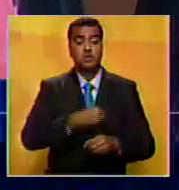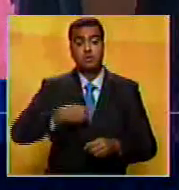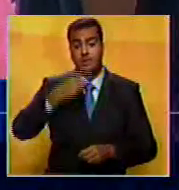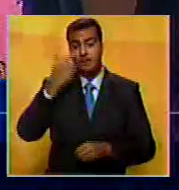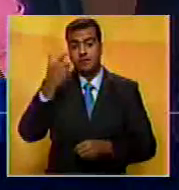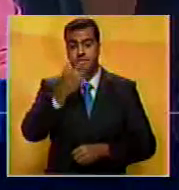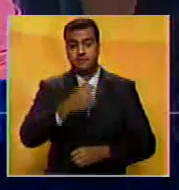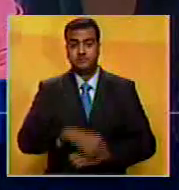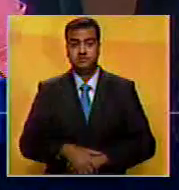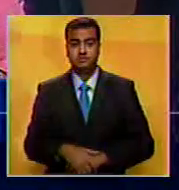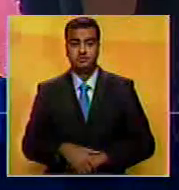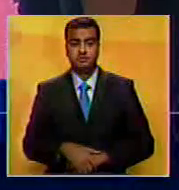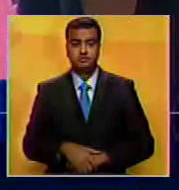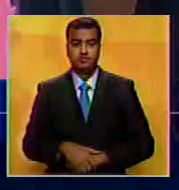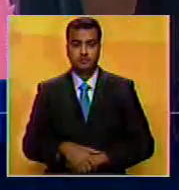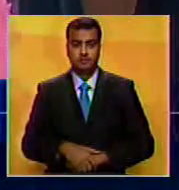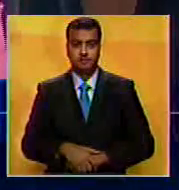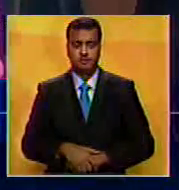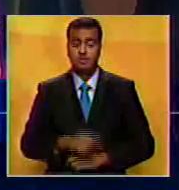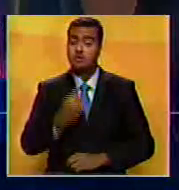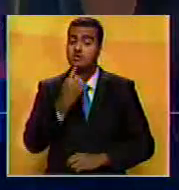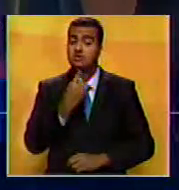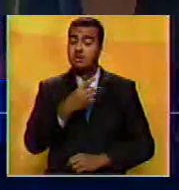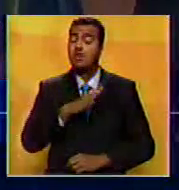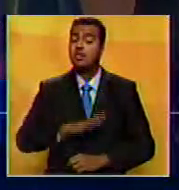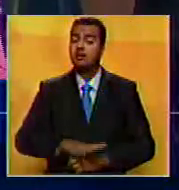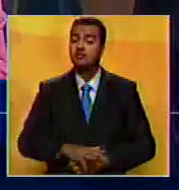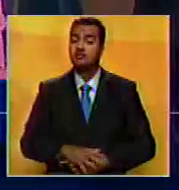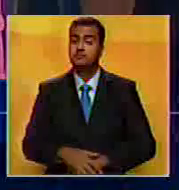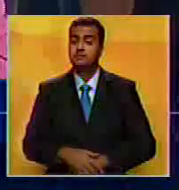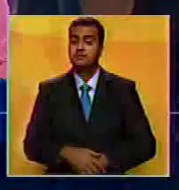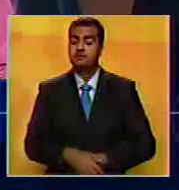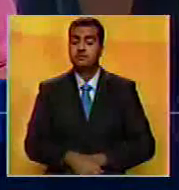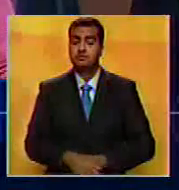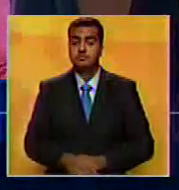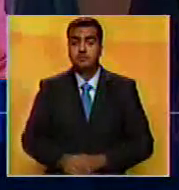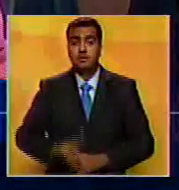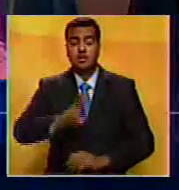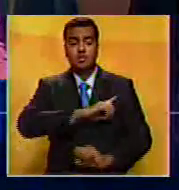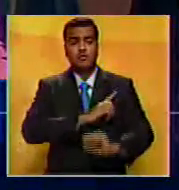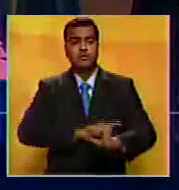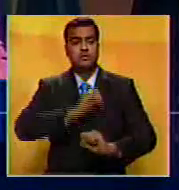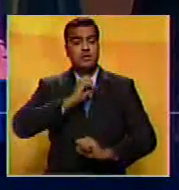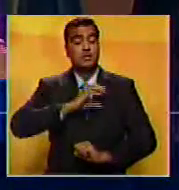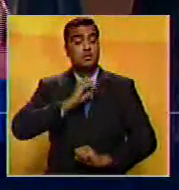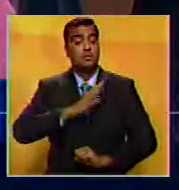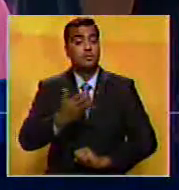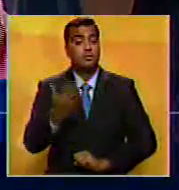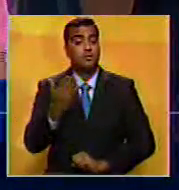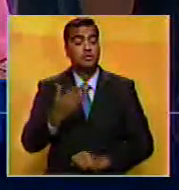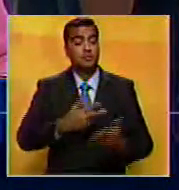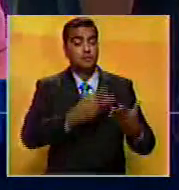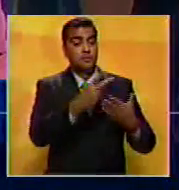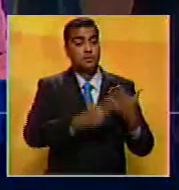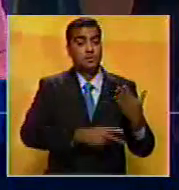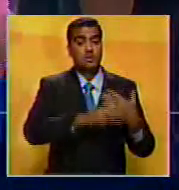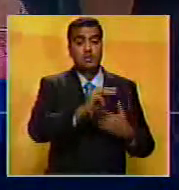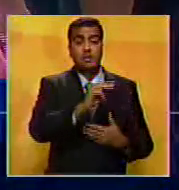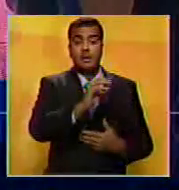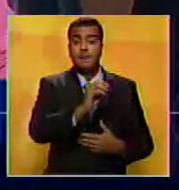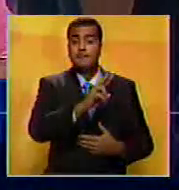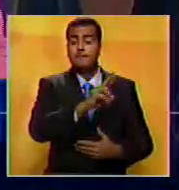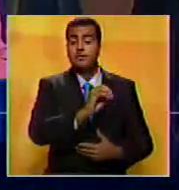patria. Y lo decíamos que existían y existen dos fuerzas históricas en pugna: el proyecto monroísta